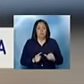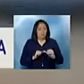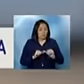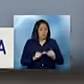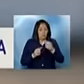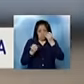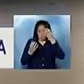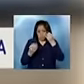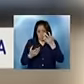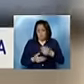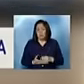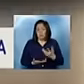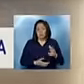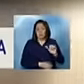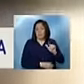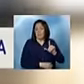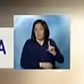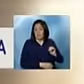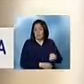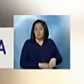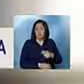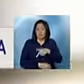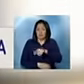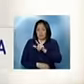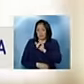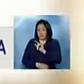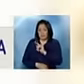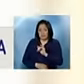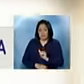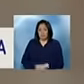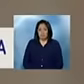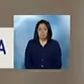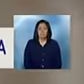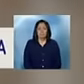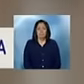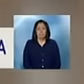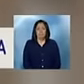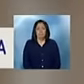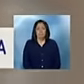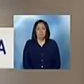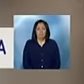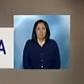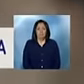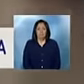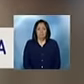Seguiremos informando. Aquí Aldo Uribe para Latina Noticias.